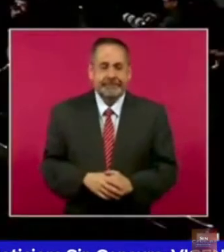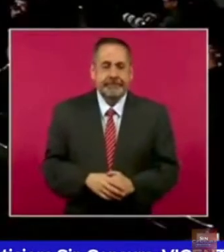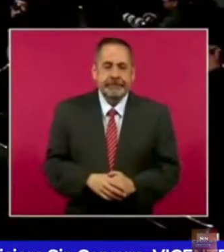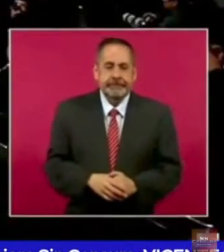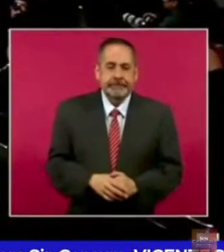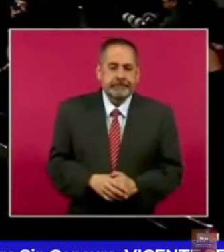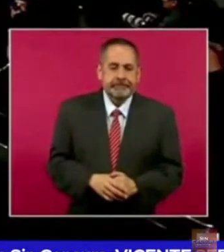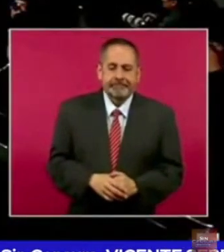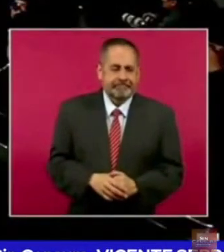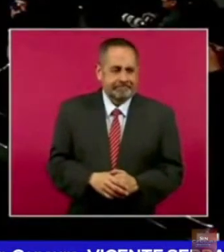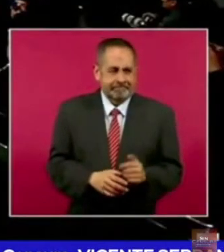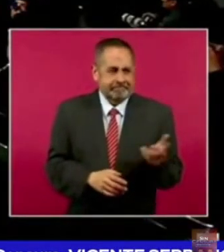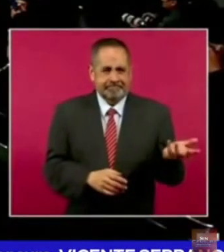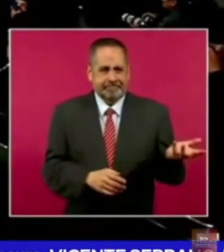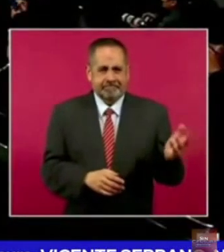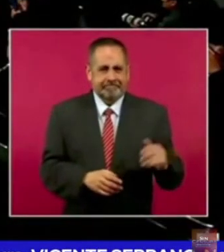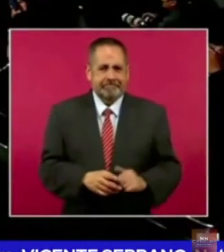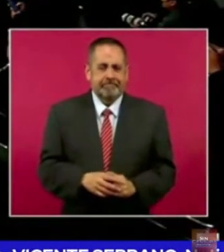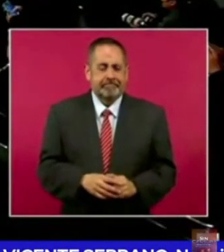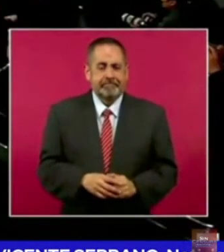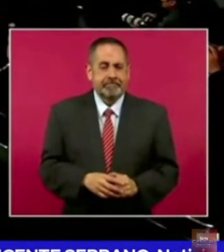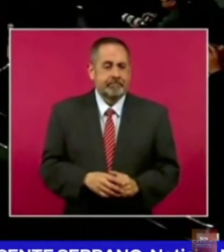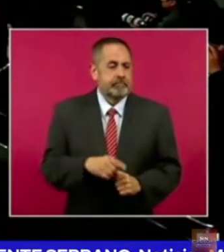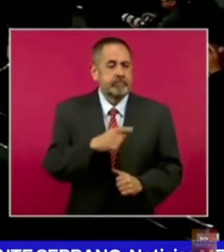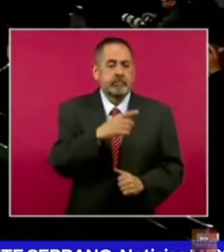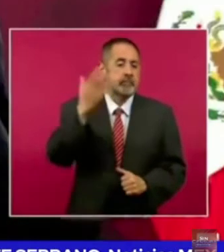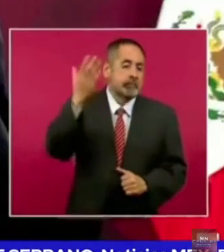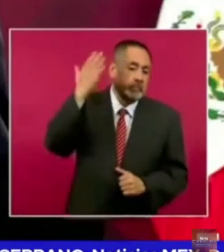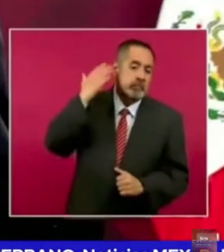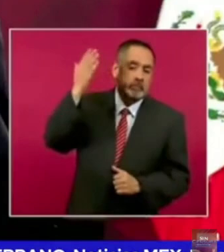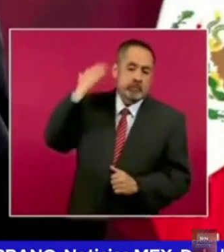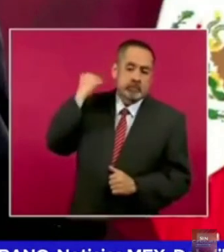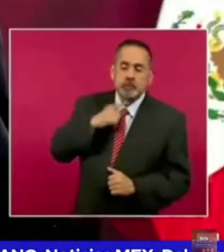que nunca protestaron